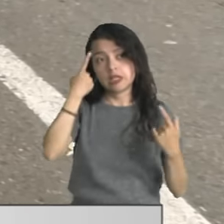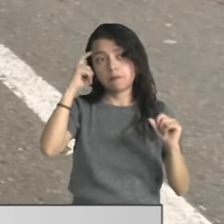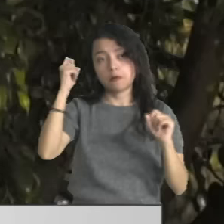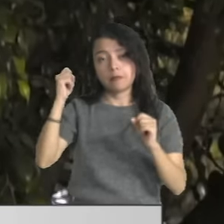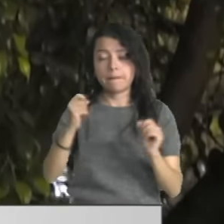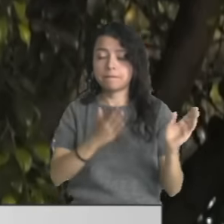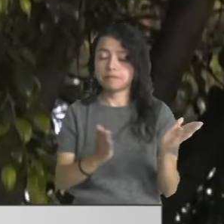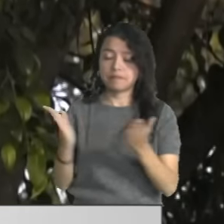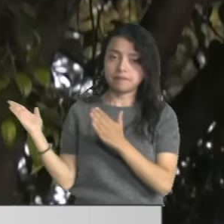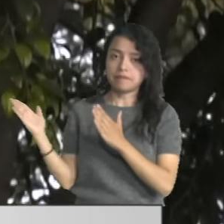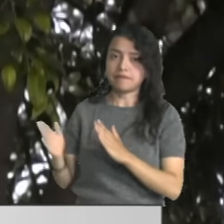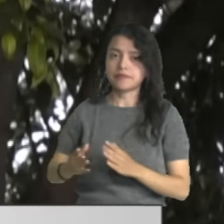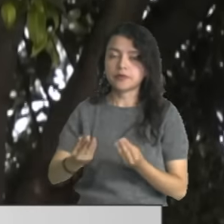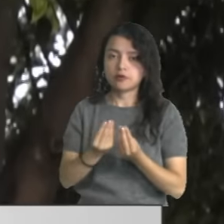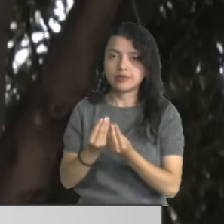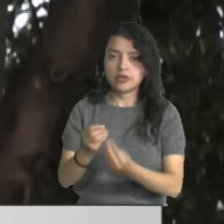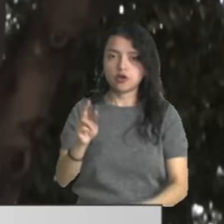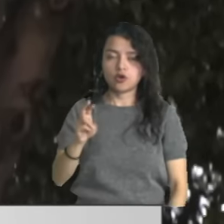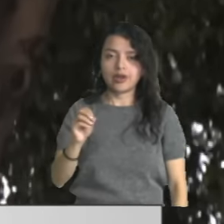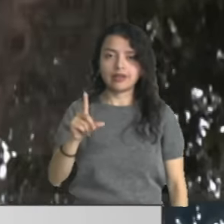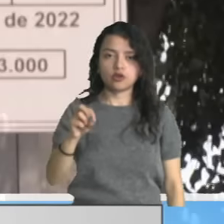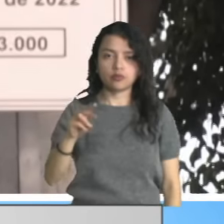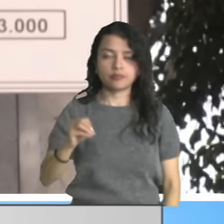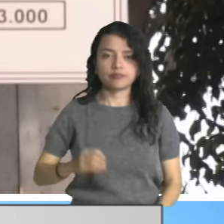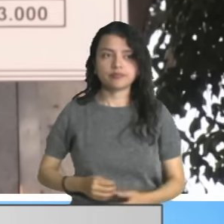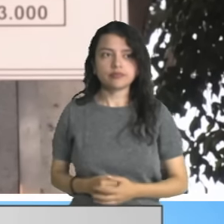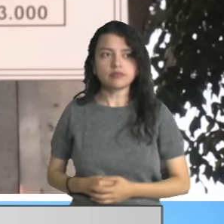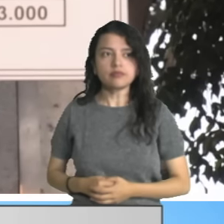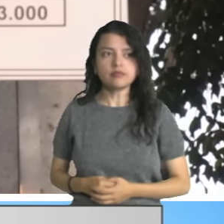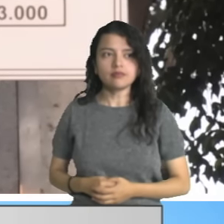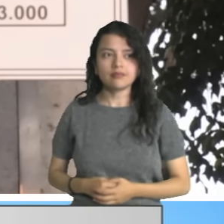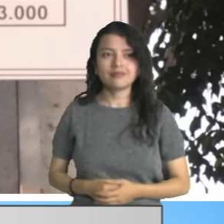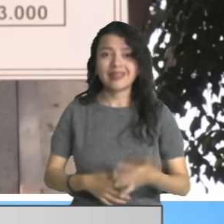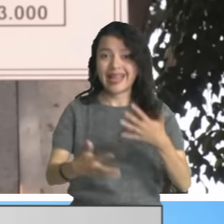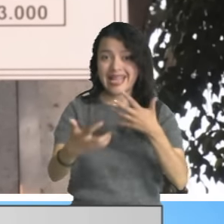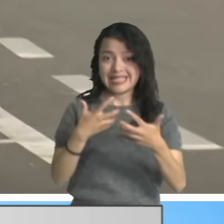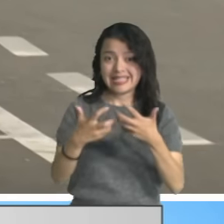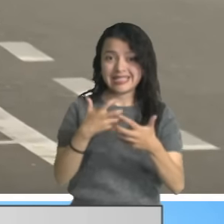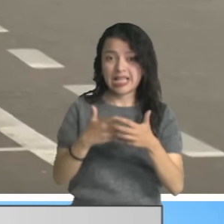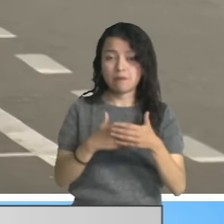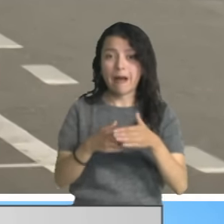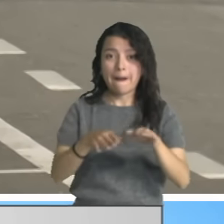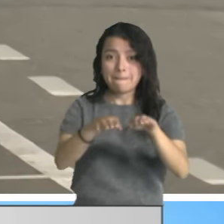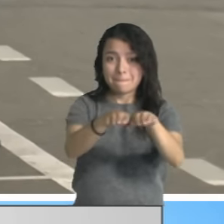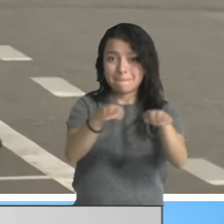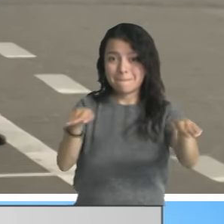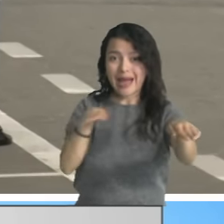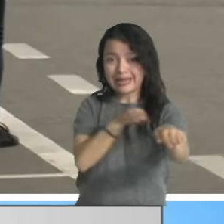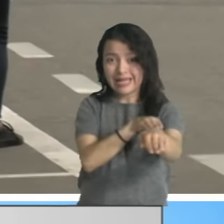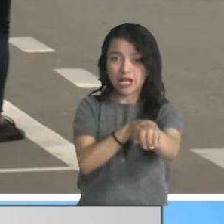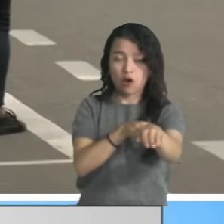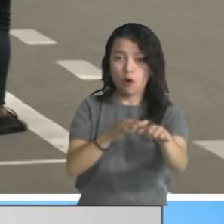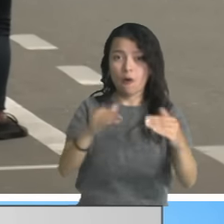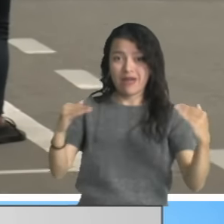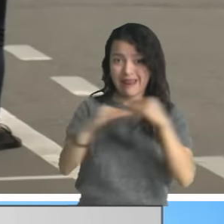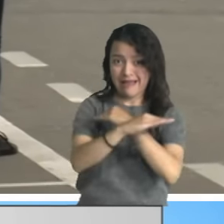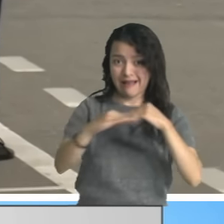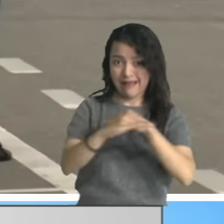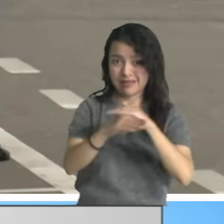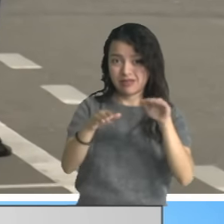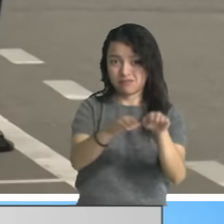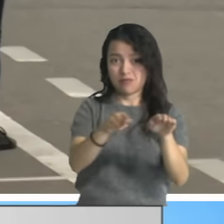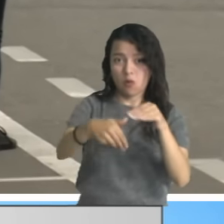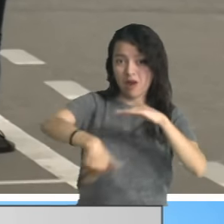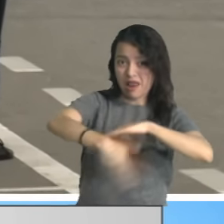López. Escuchemos a continuación al concejal Rolando González. El sistema Parqueo en Vía en la ciudad de Bogotá se concibió precisamente